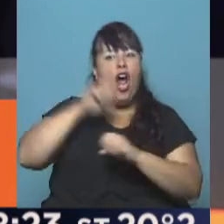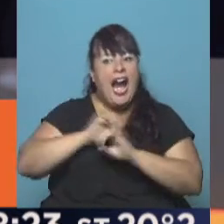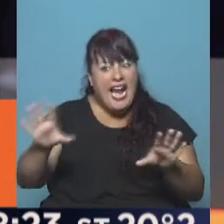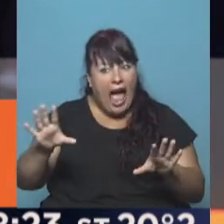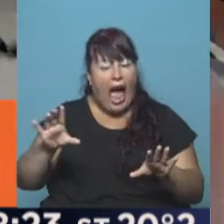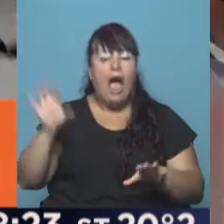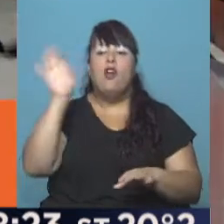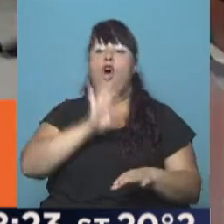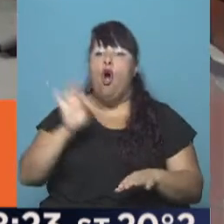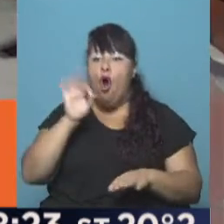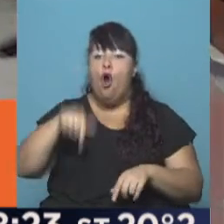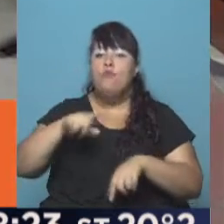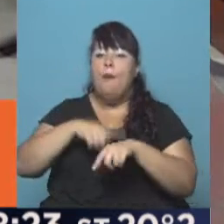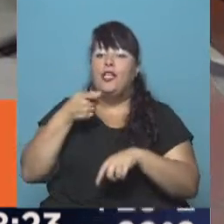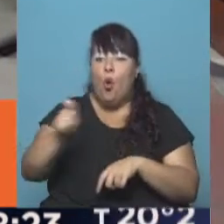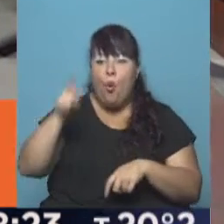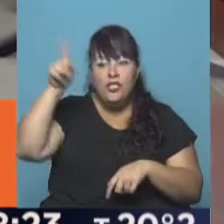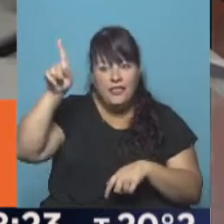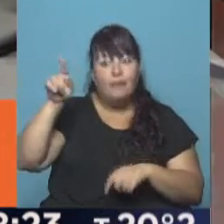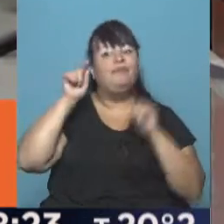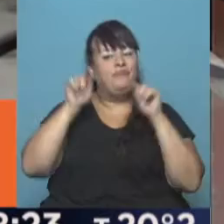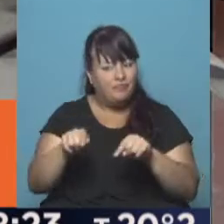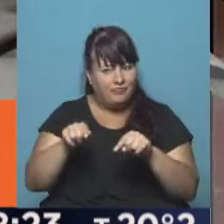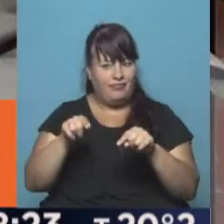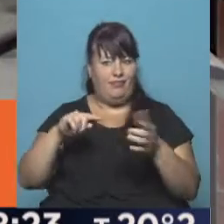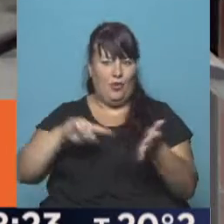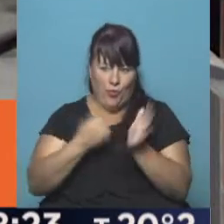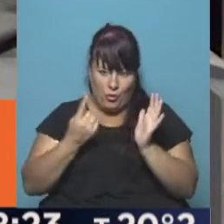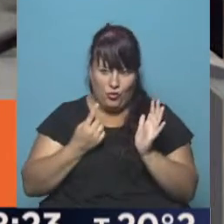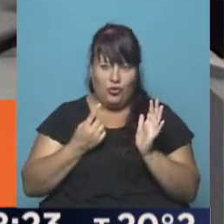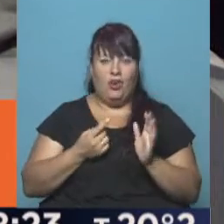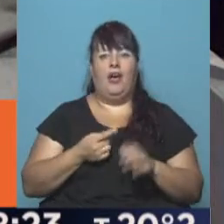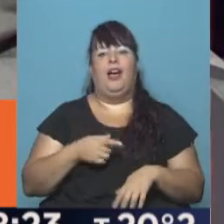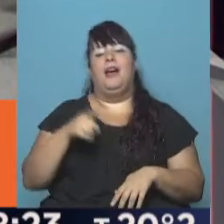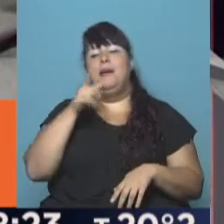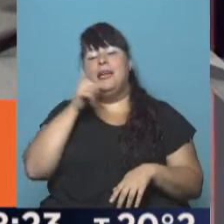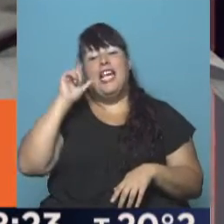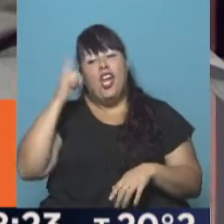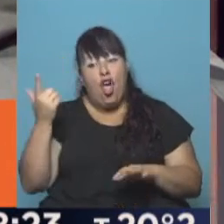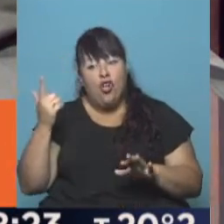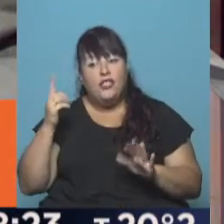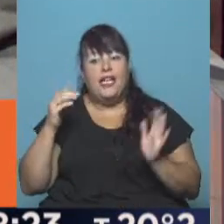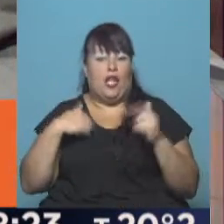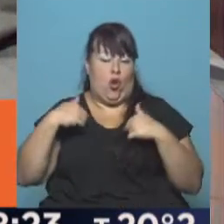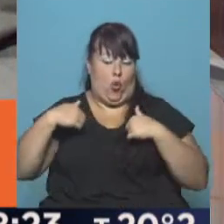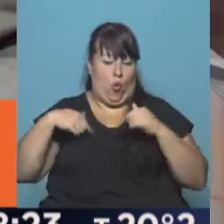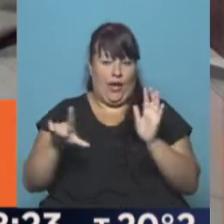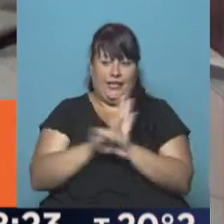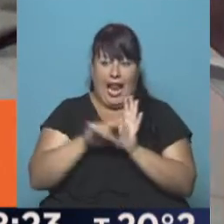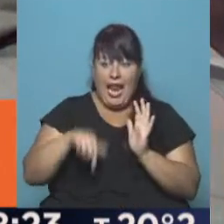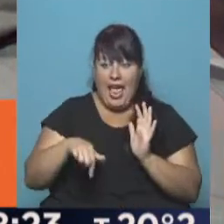o que estén en procesos judiciales y ahí está el tema de que la presunción de inocencia según nuestra